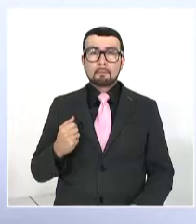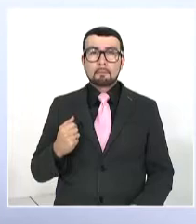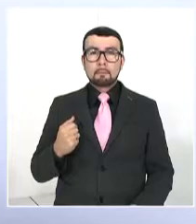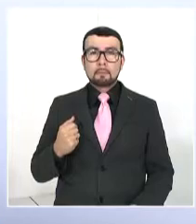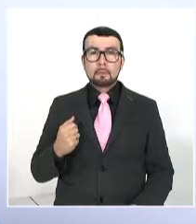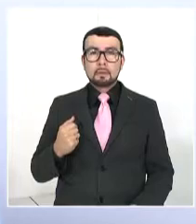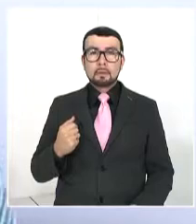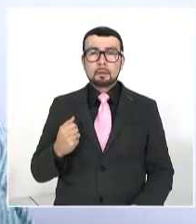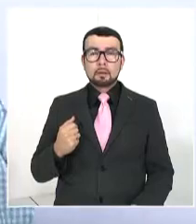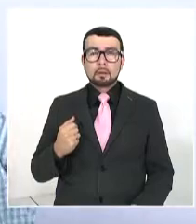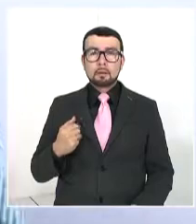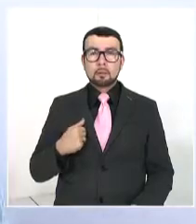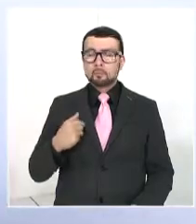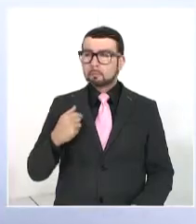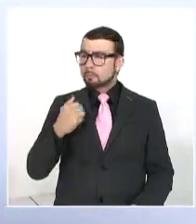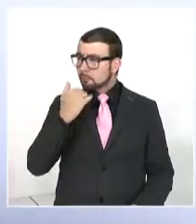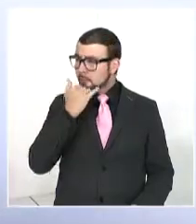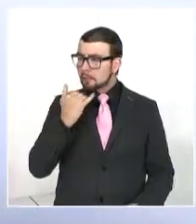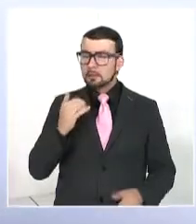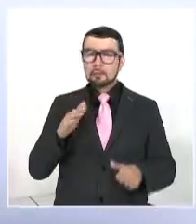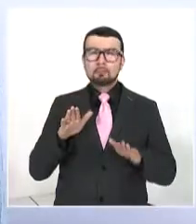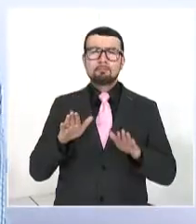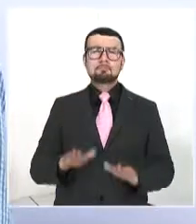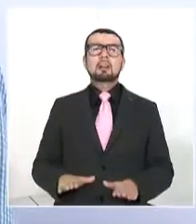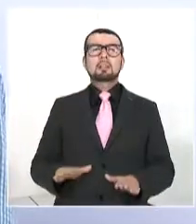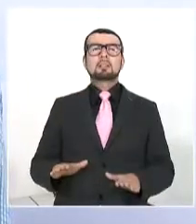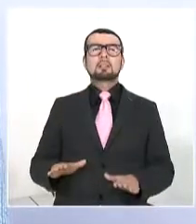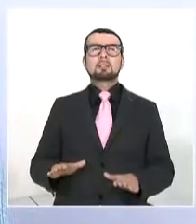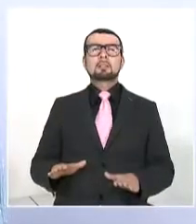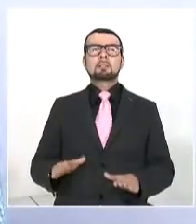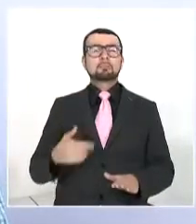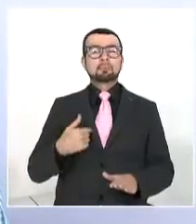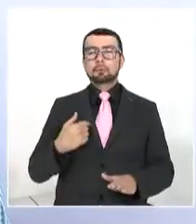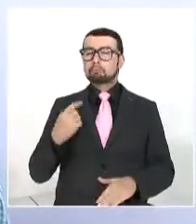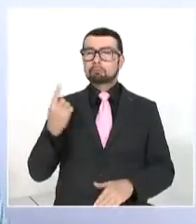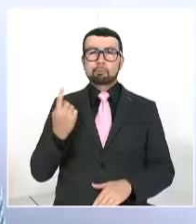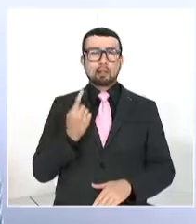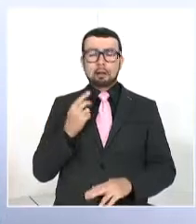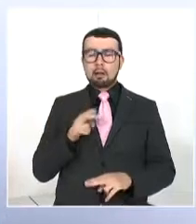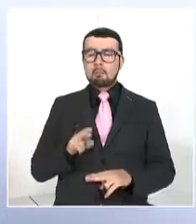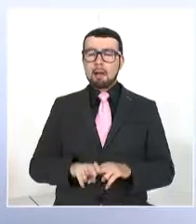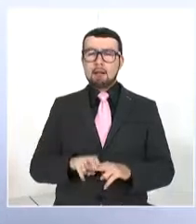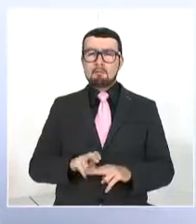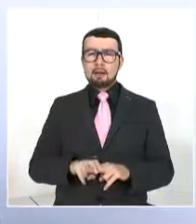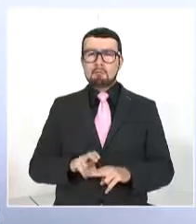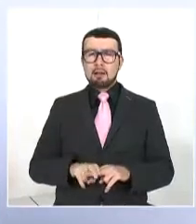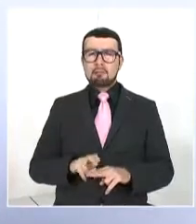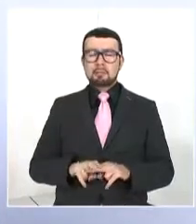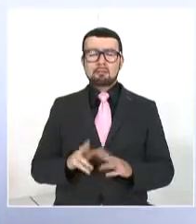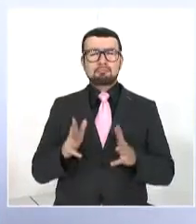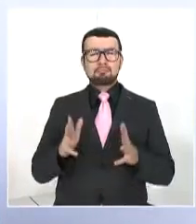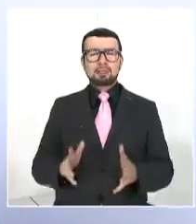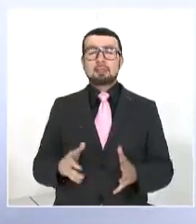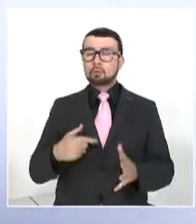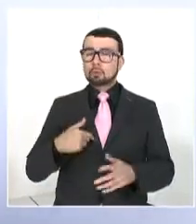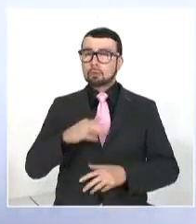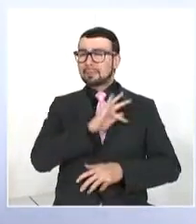rehabilitación, entonces eso parálisis, todo sentado, y después